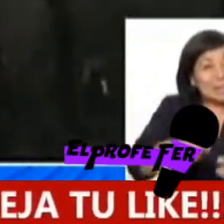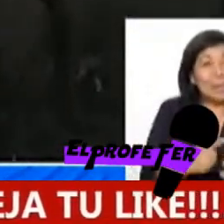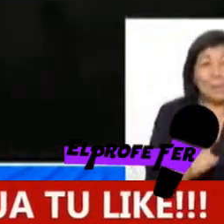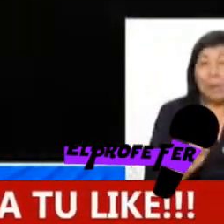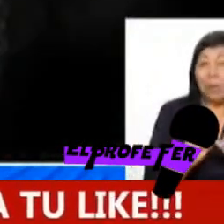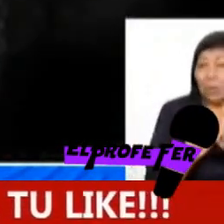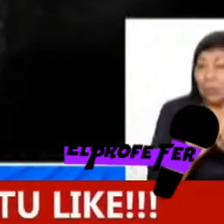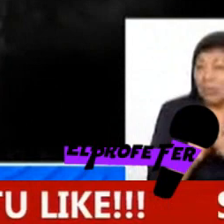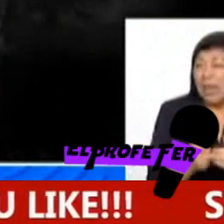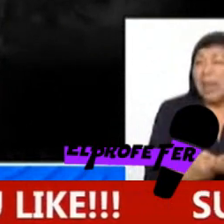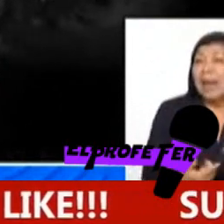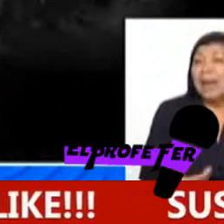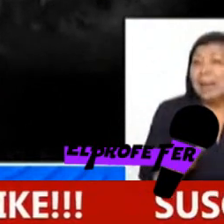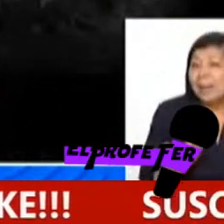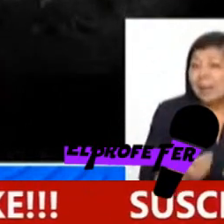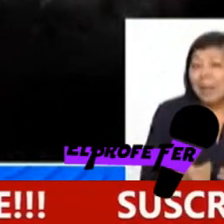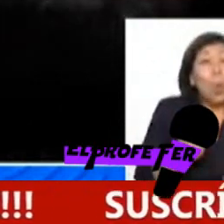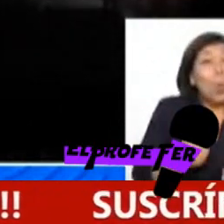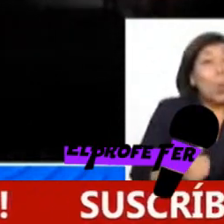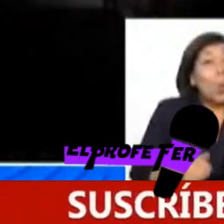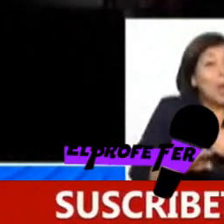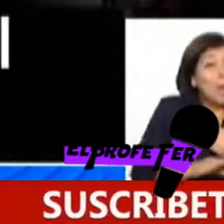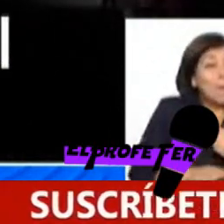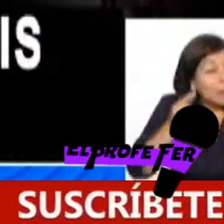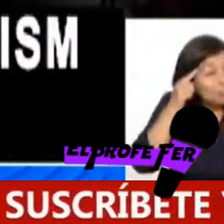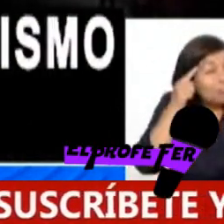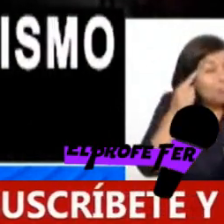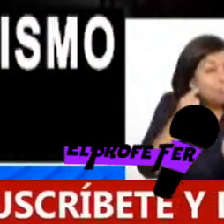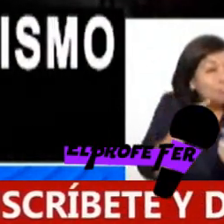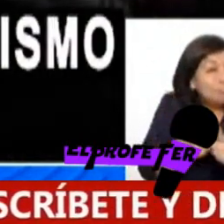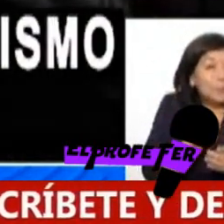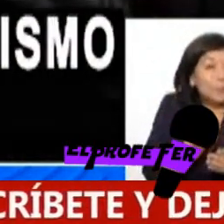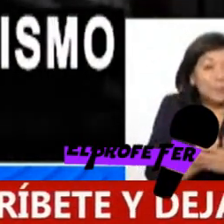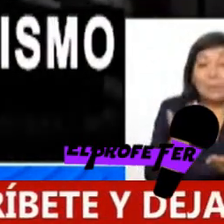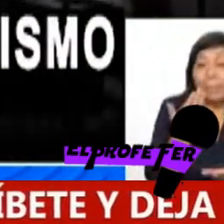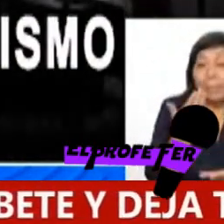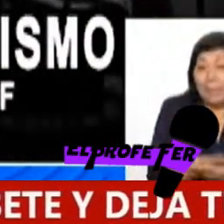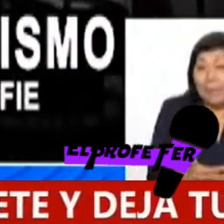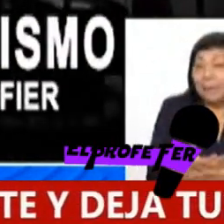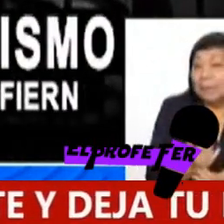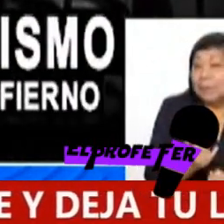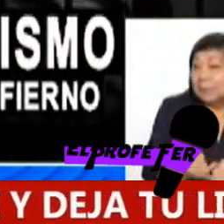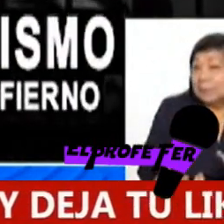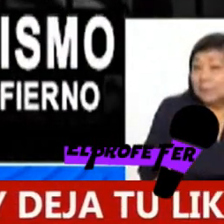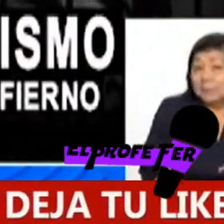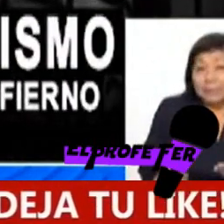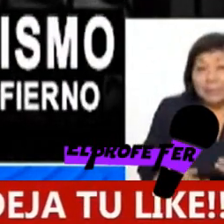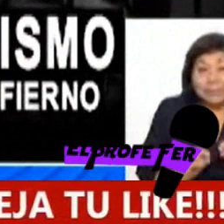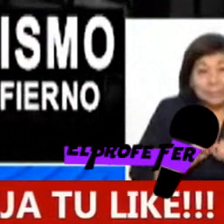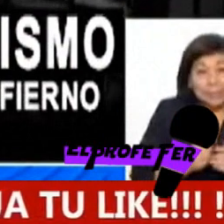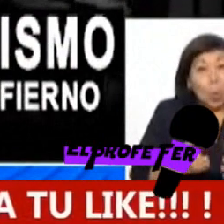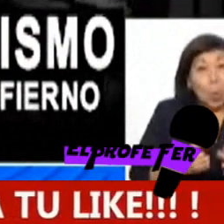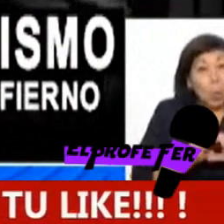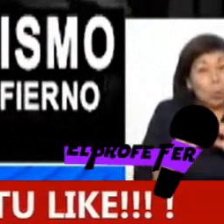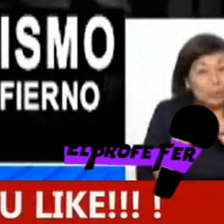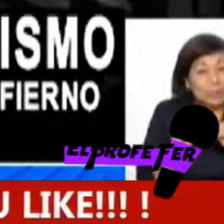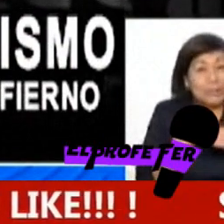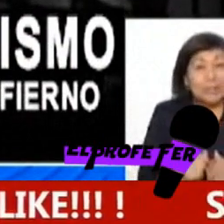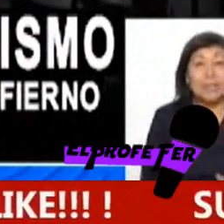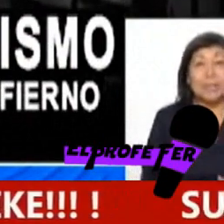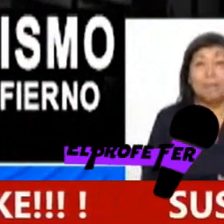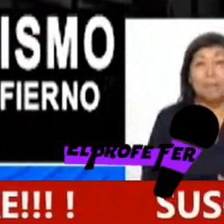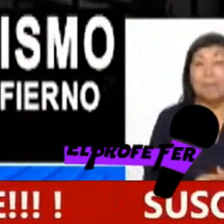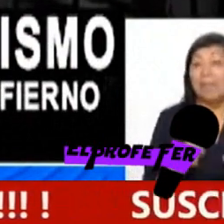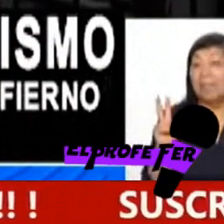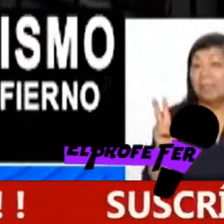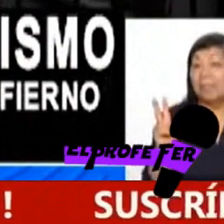manera cuestionado el hecho de cuál va a ser la base de objetividad que se plantee para finalmente impartir un curso de esta naturaleza. Me refiero